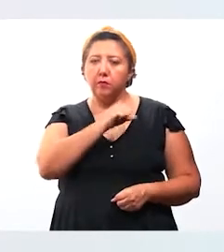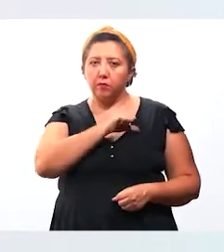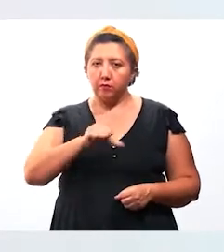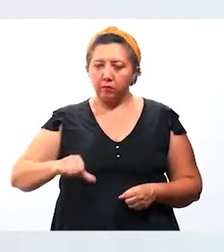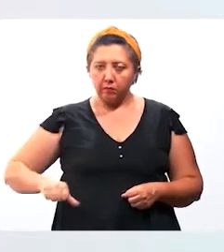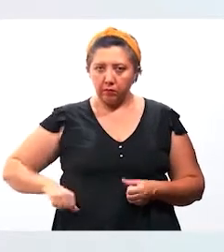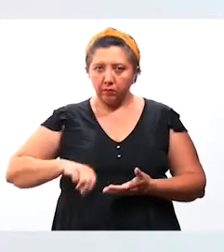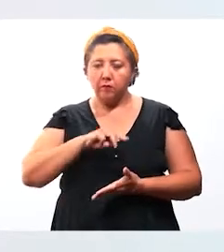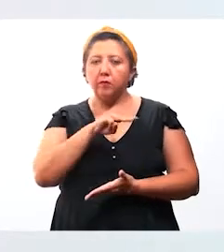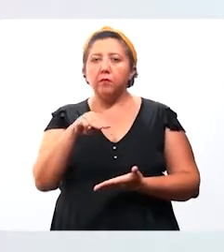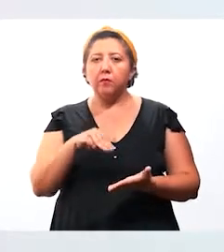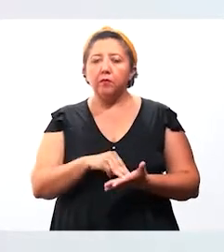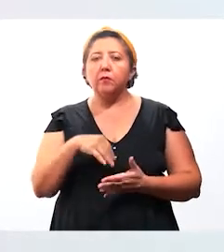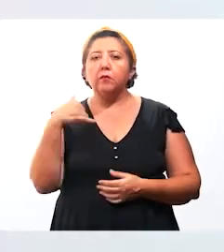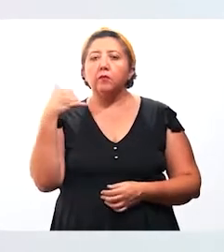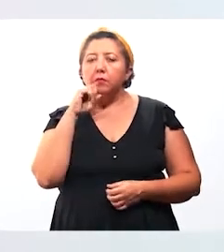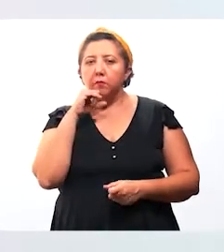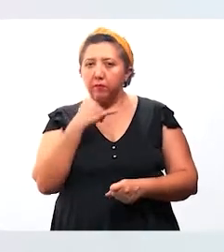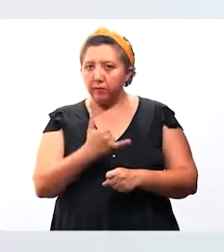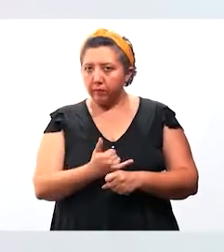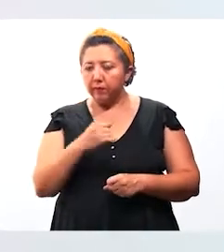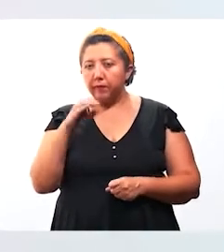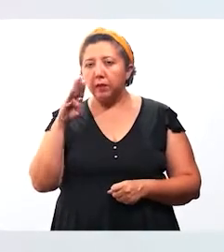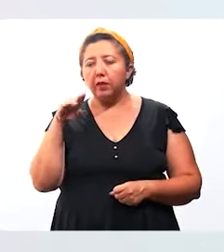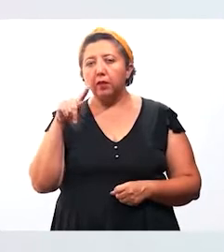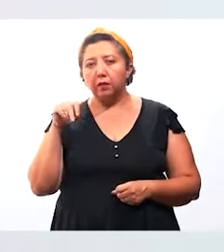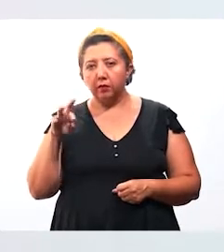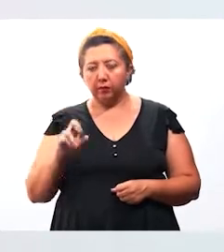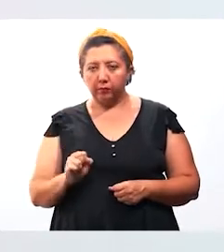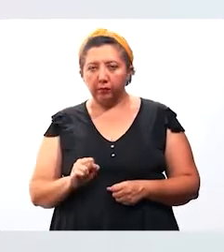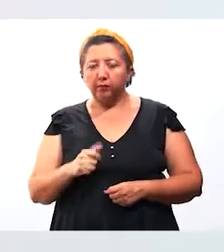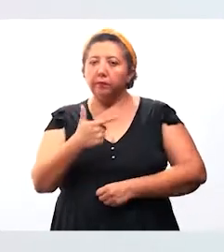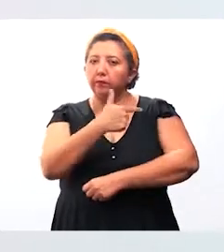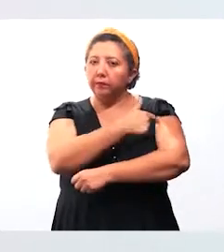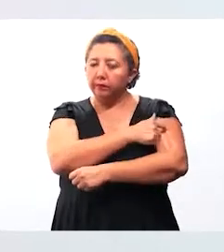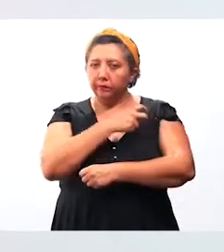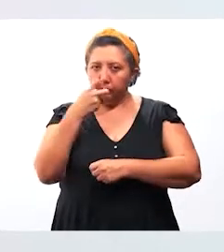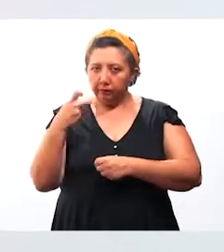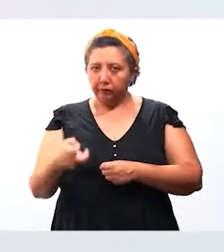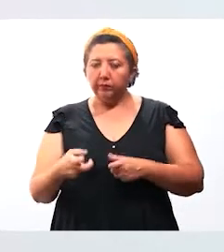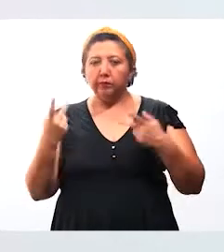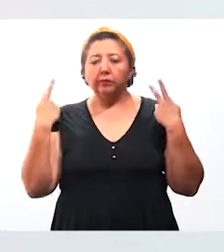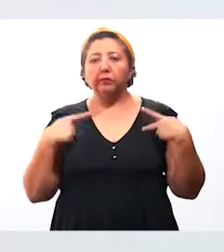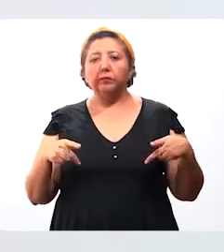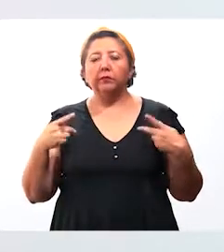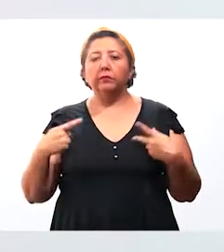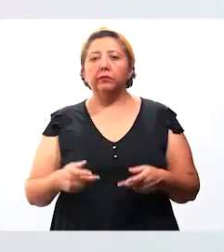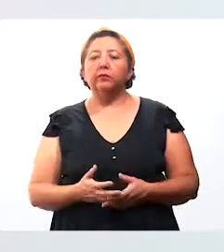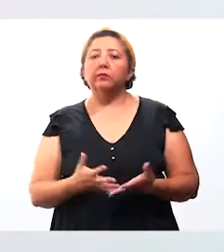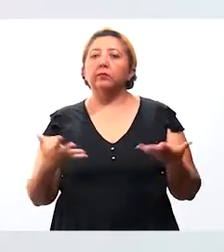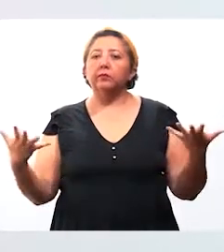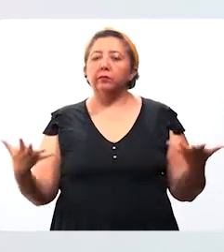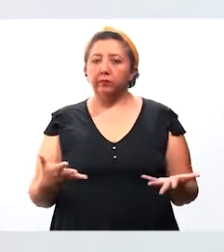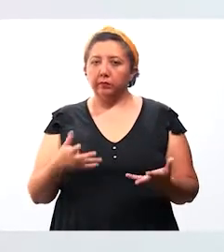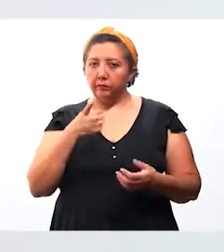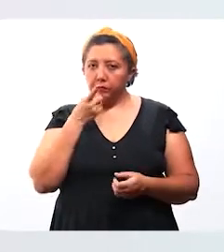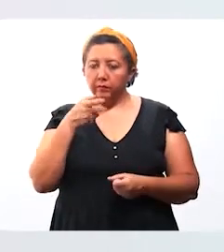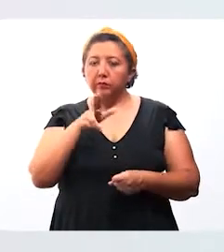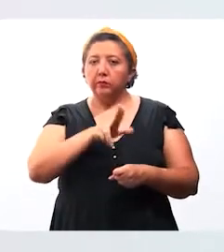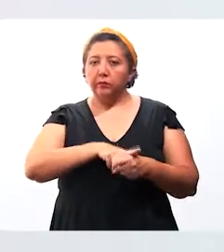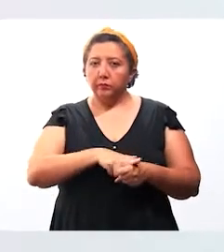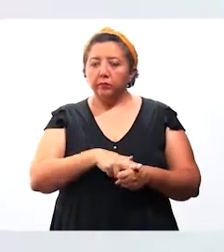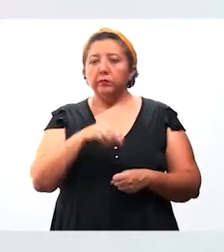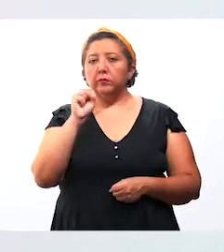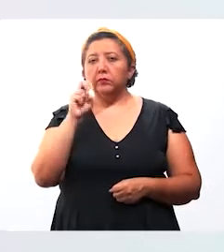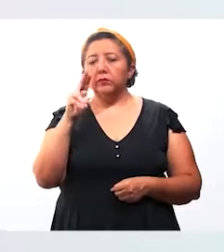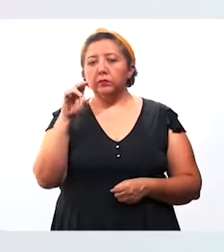el Ayuntamiento de Mérida y la Secretaría del Bienestar. La vacunación de este sector de la población se llevará a cabo en los